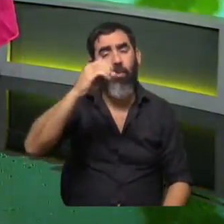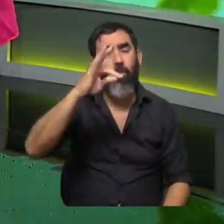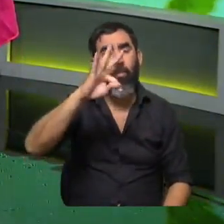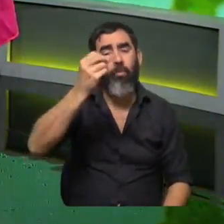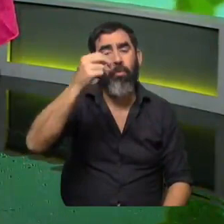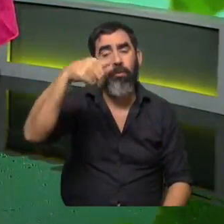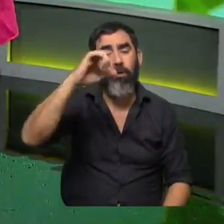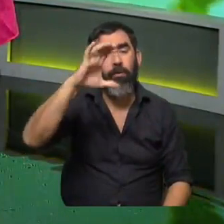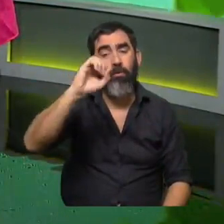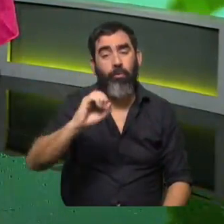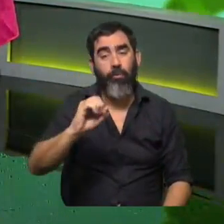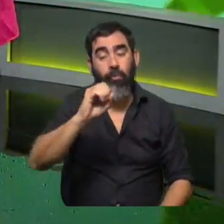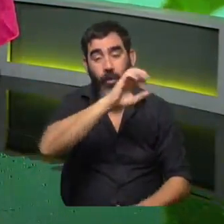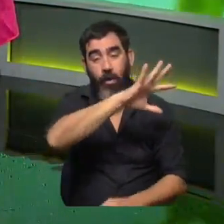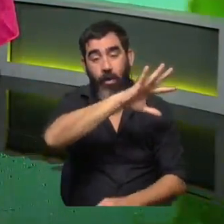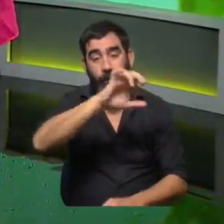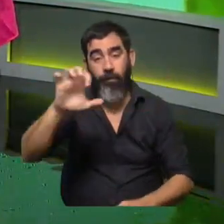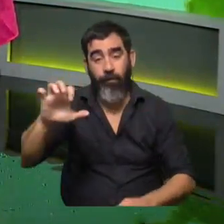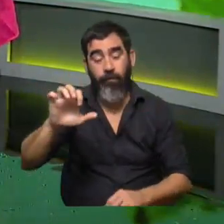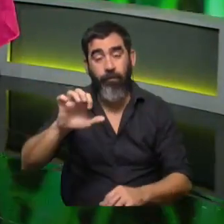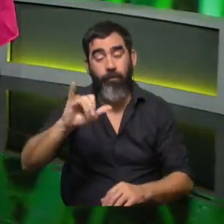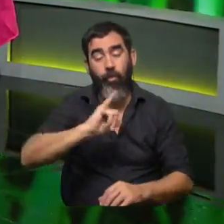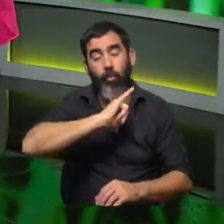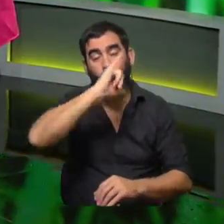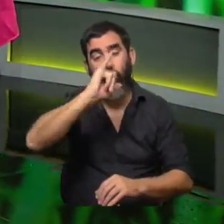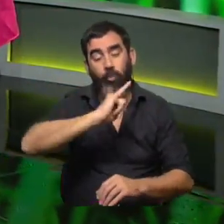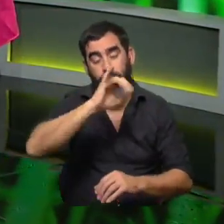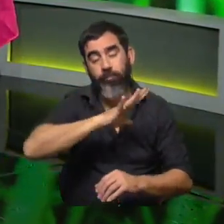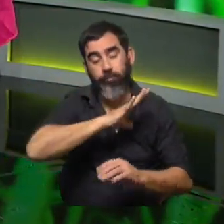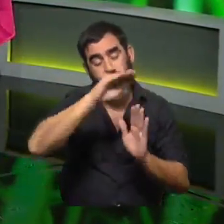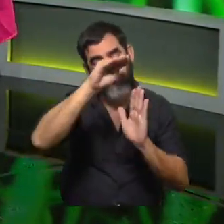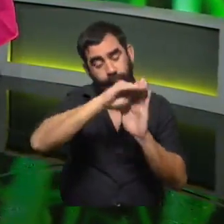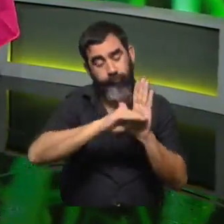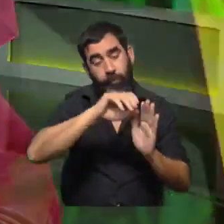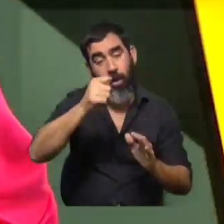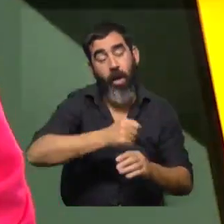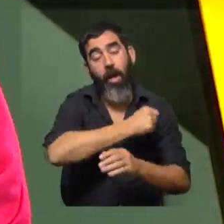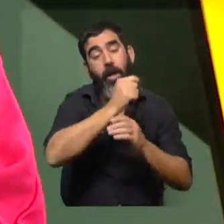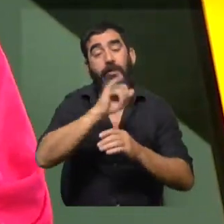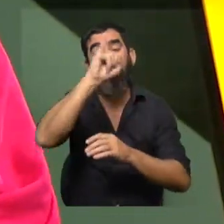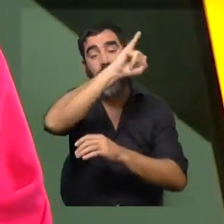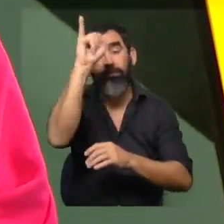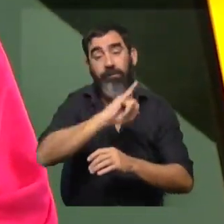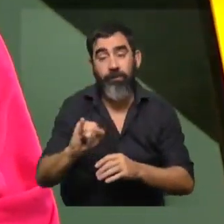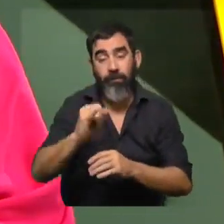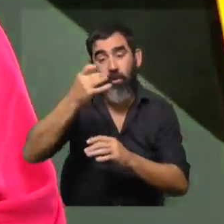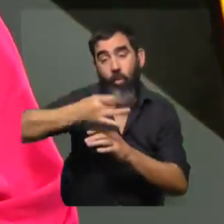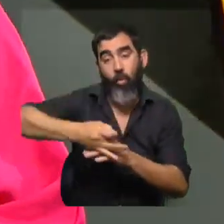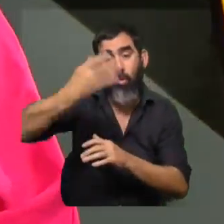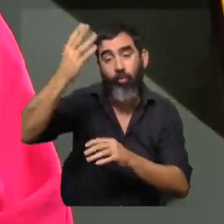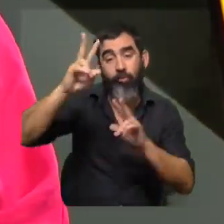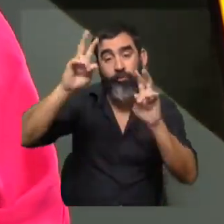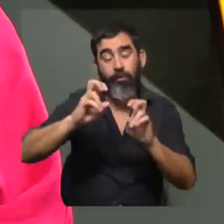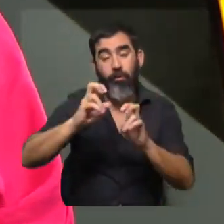además de que este abecedario cuenta de la A a la Z, conceptos que tienen que ver con